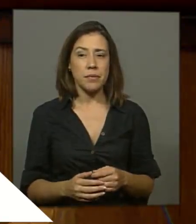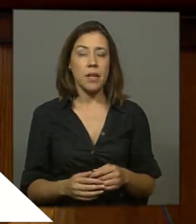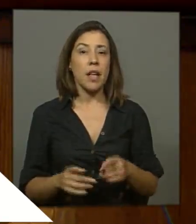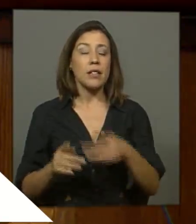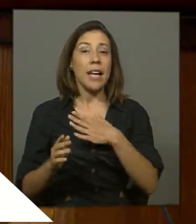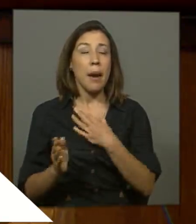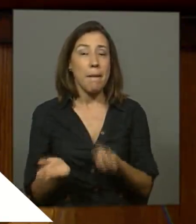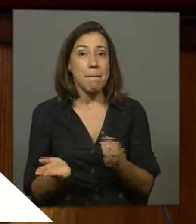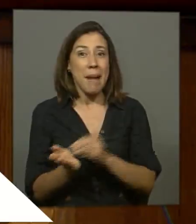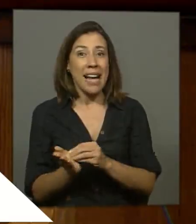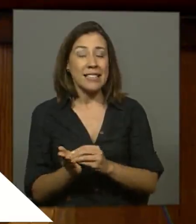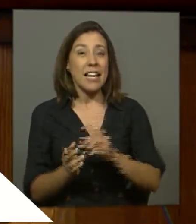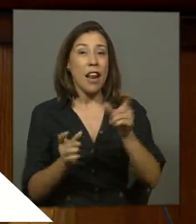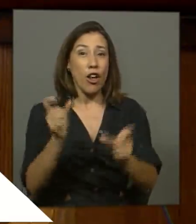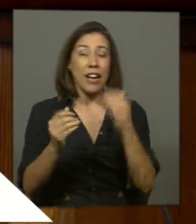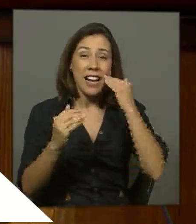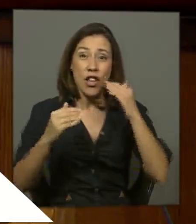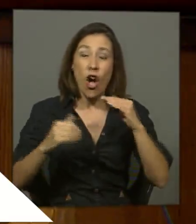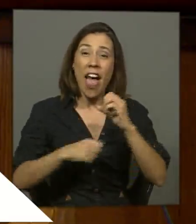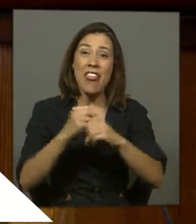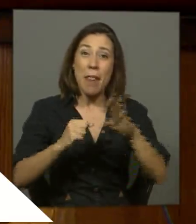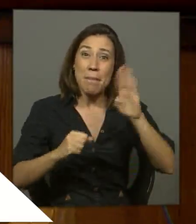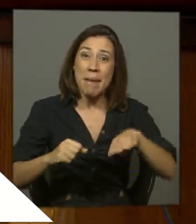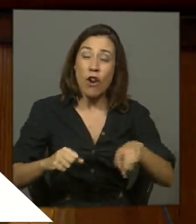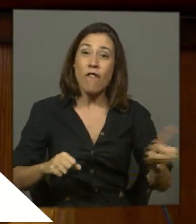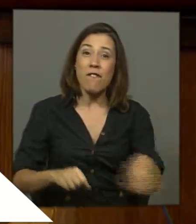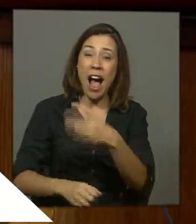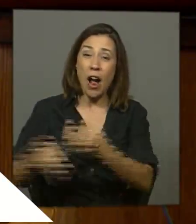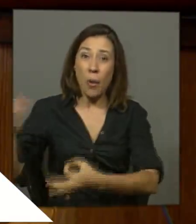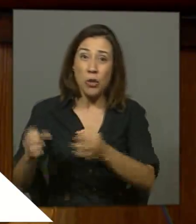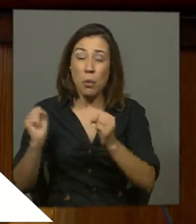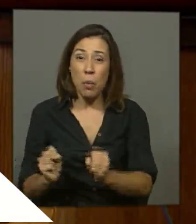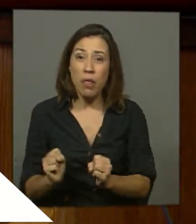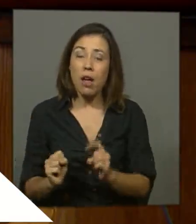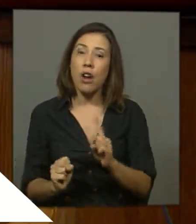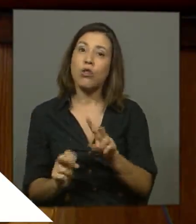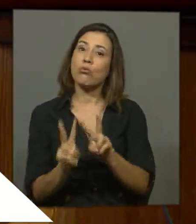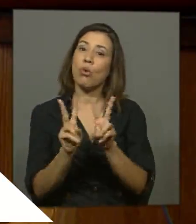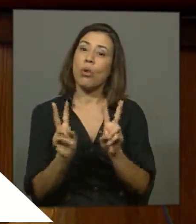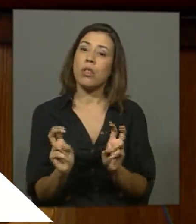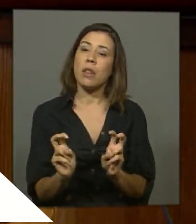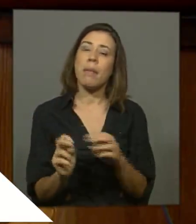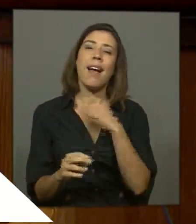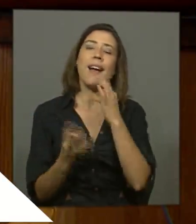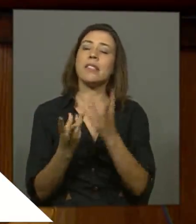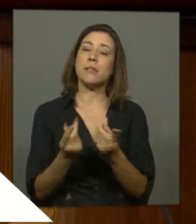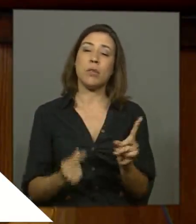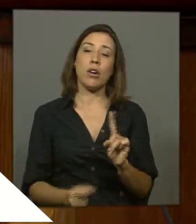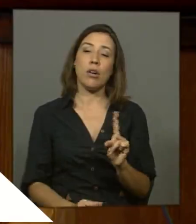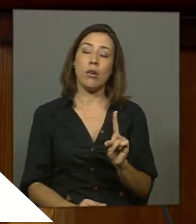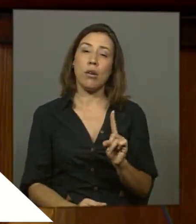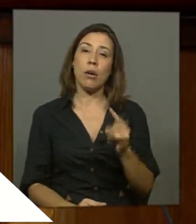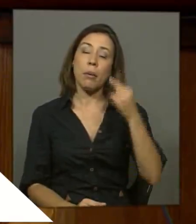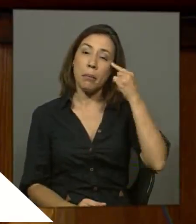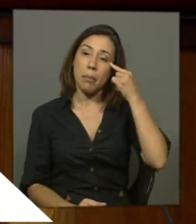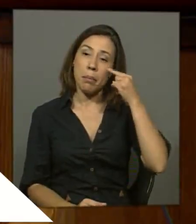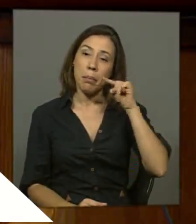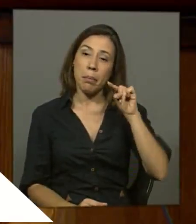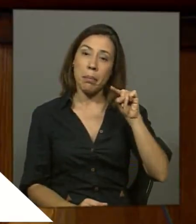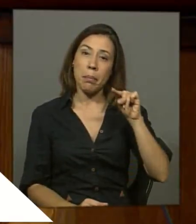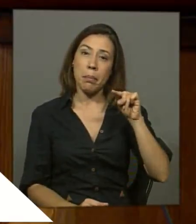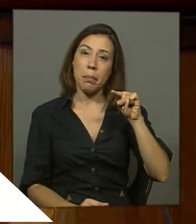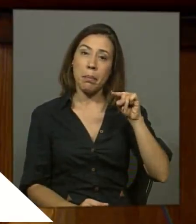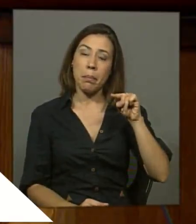punible de la responsabilidades de los jóvenes o de los niños en este caso no es un asunto tan simple pero es es algo